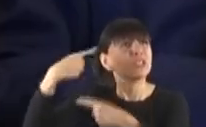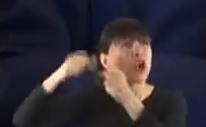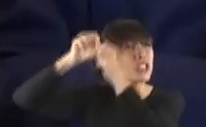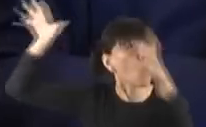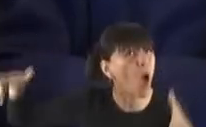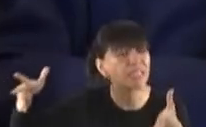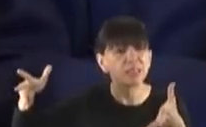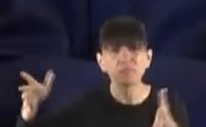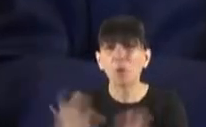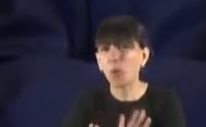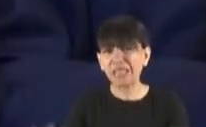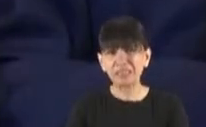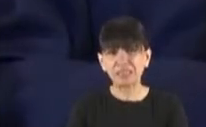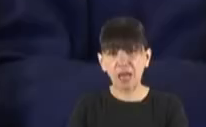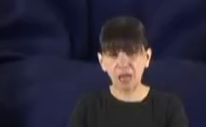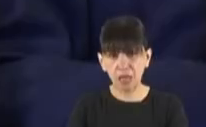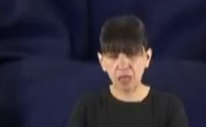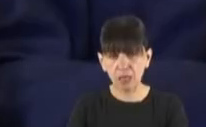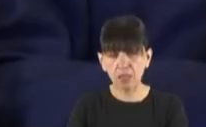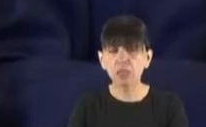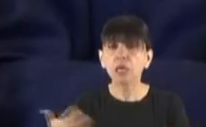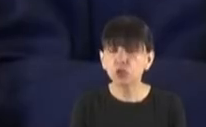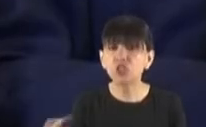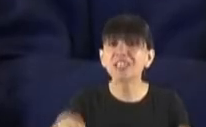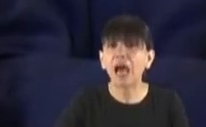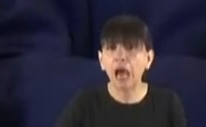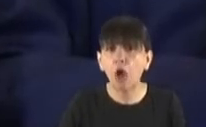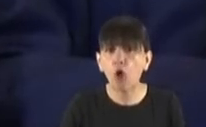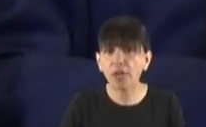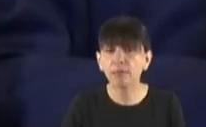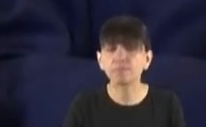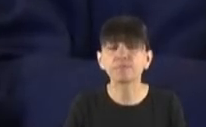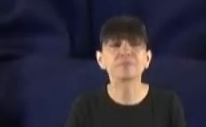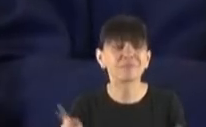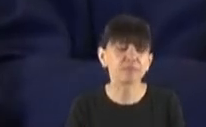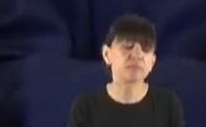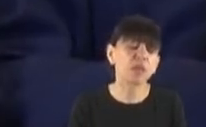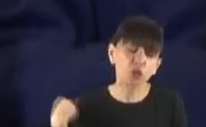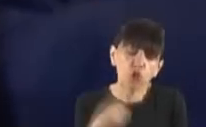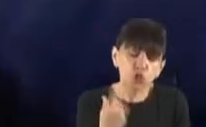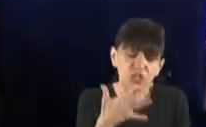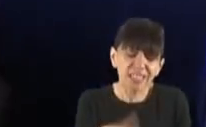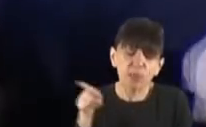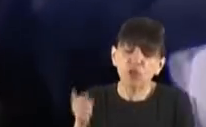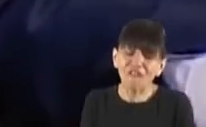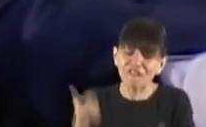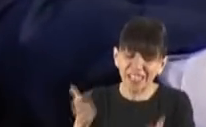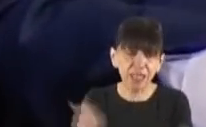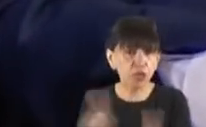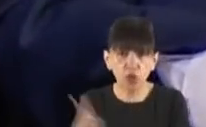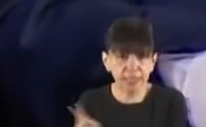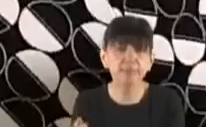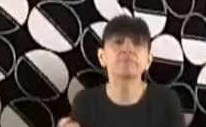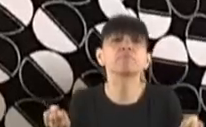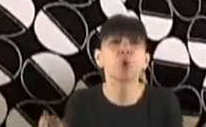Y en el mientras tanto, porque tampoco también admitamos que no es una enseñanza fácil, porque muchos